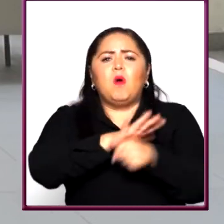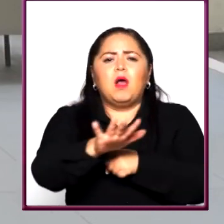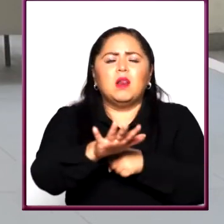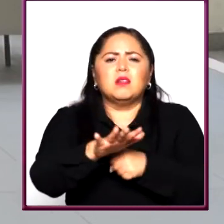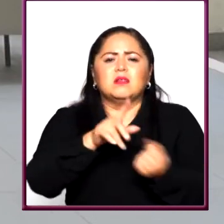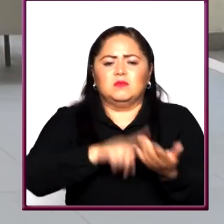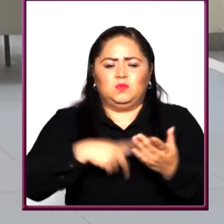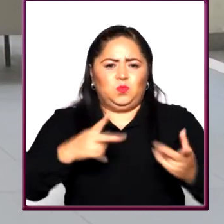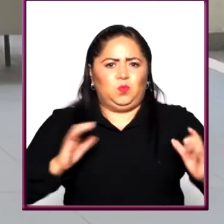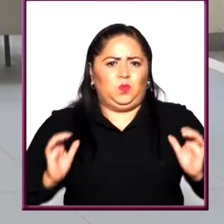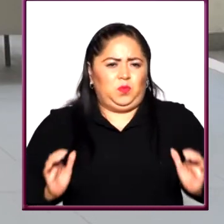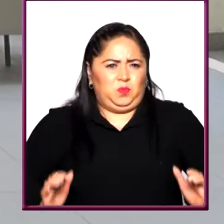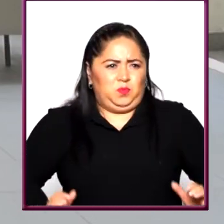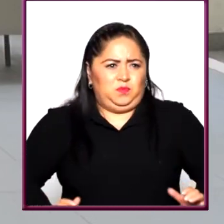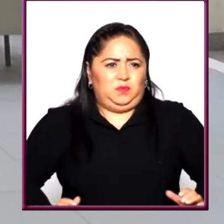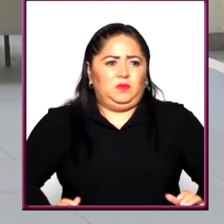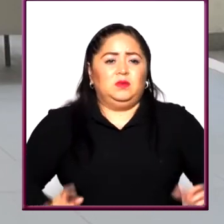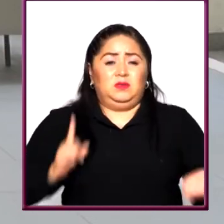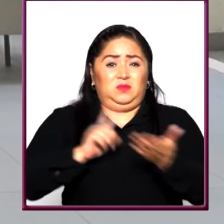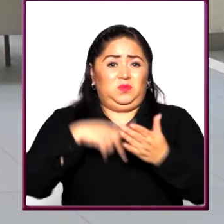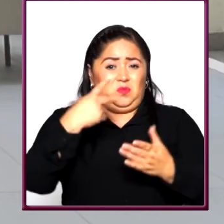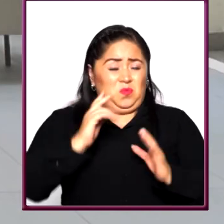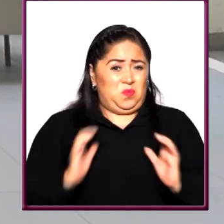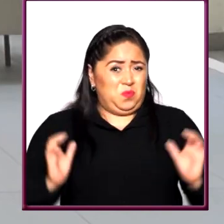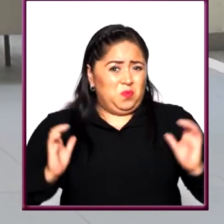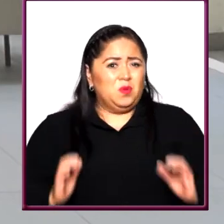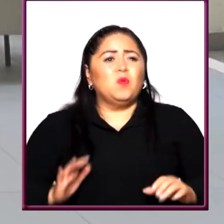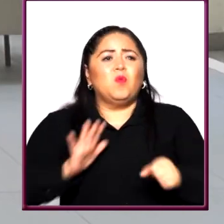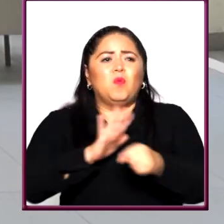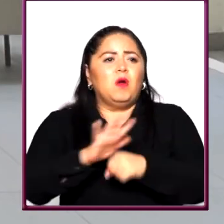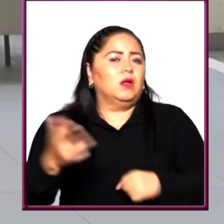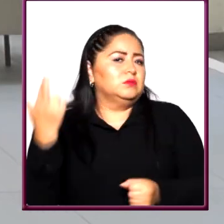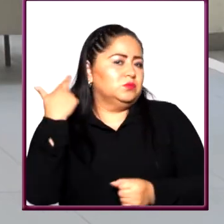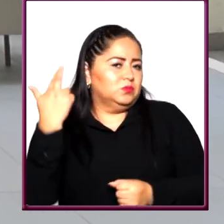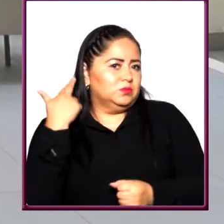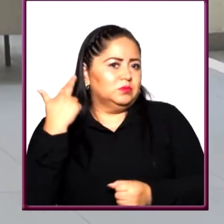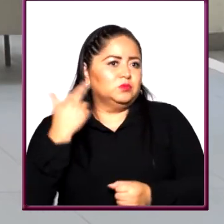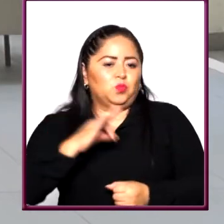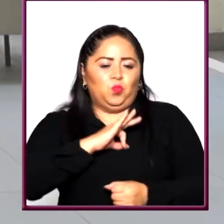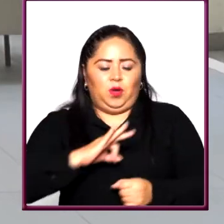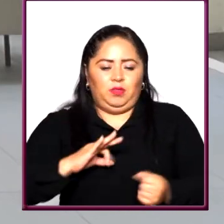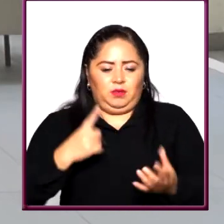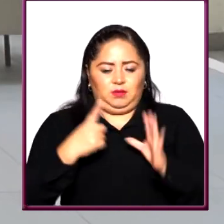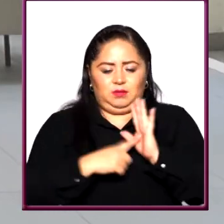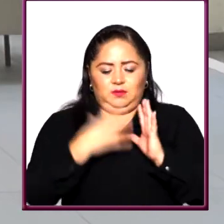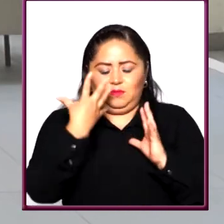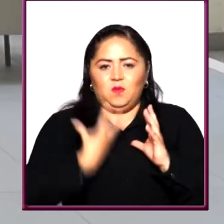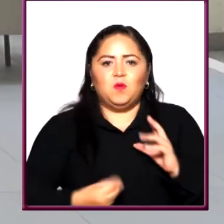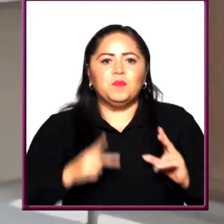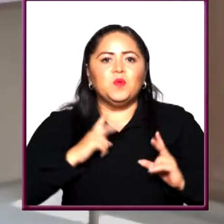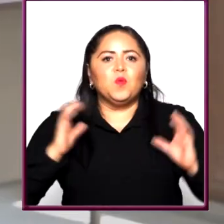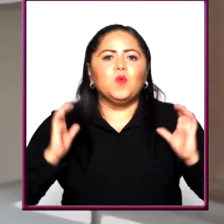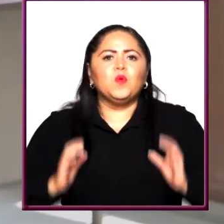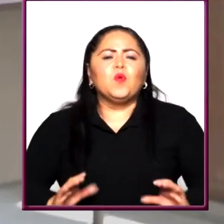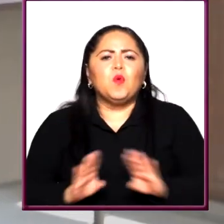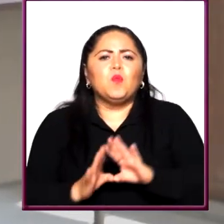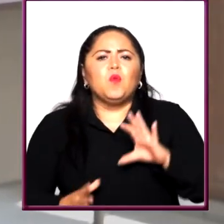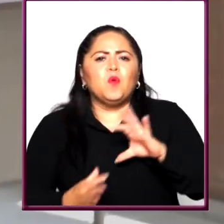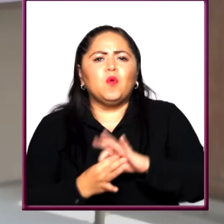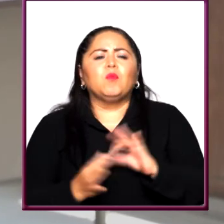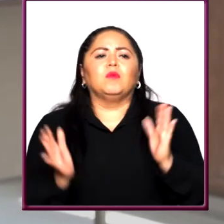son las percusiones corporales? Las percusiones corporales son el sonido que puedo producir con mi cuerpo,